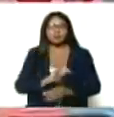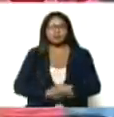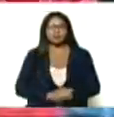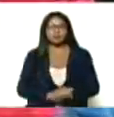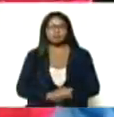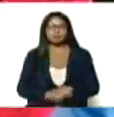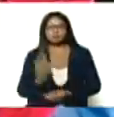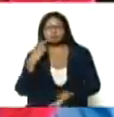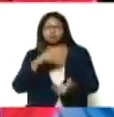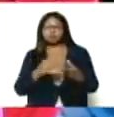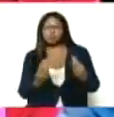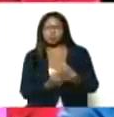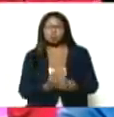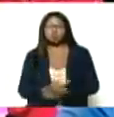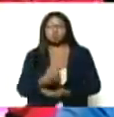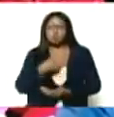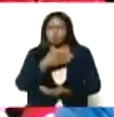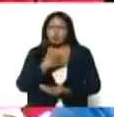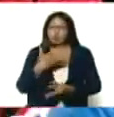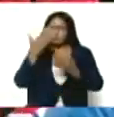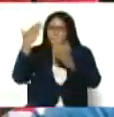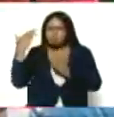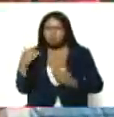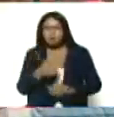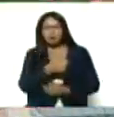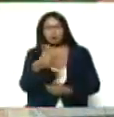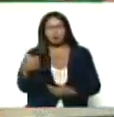Aquí está la dirección, yo los quiero saludar a todos,